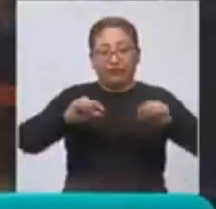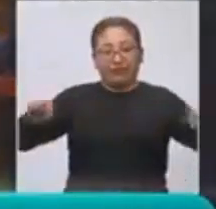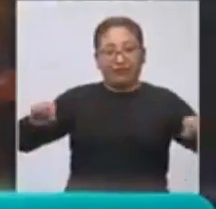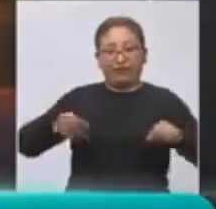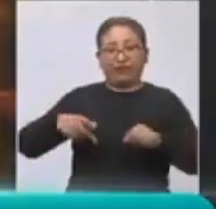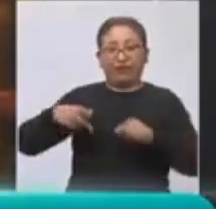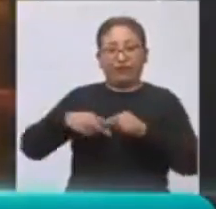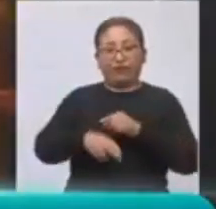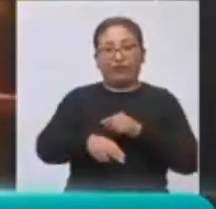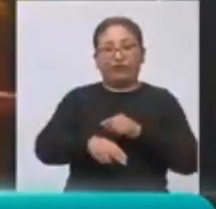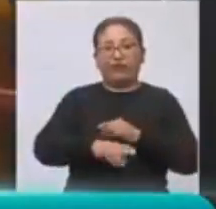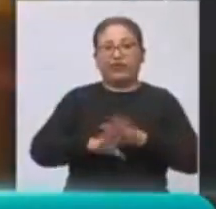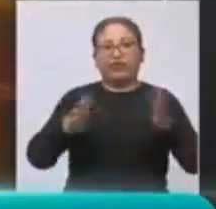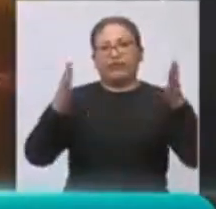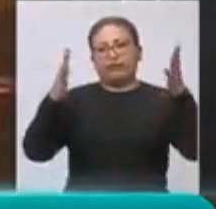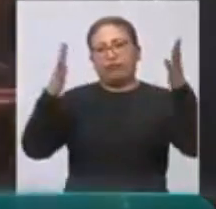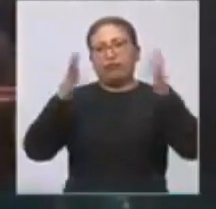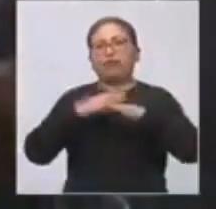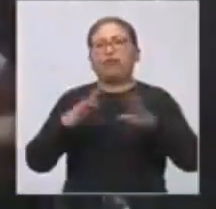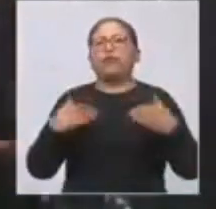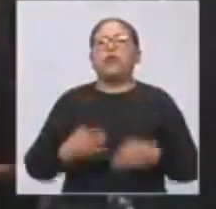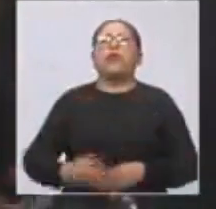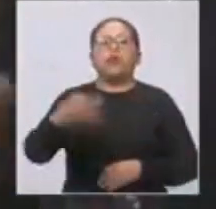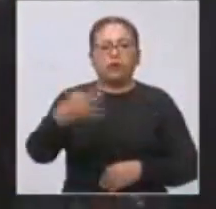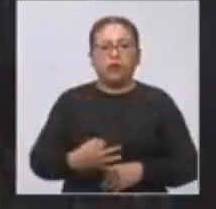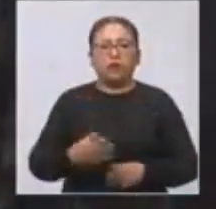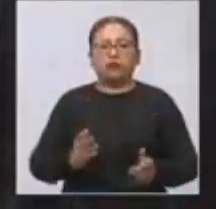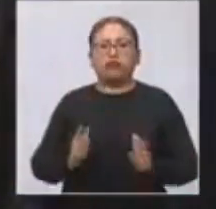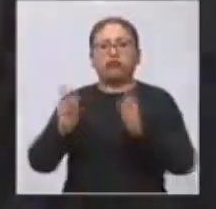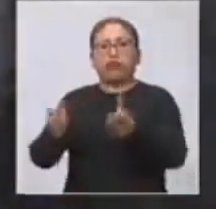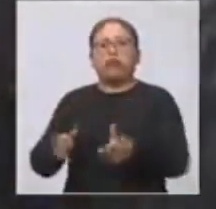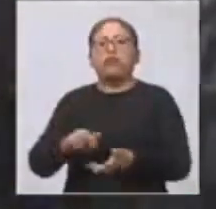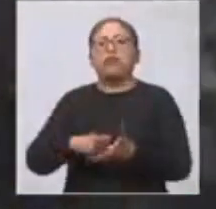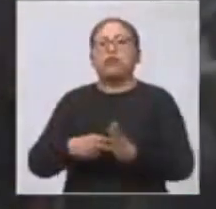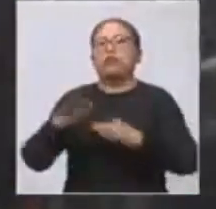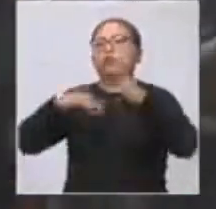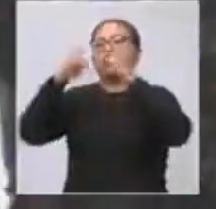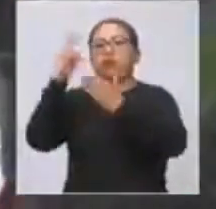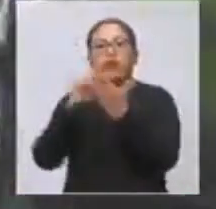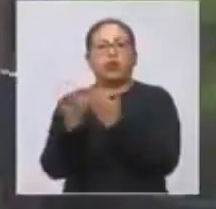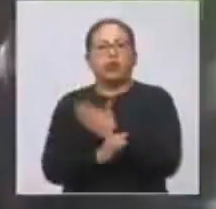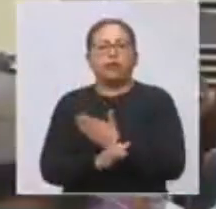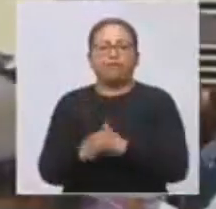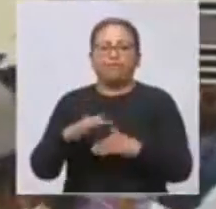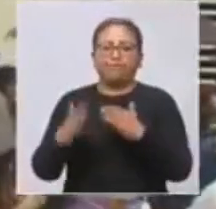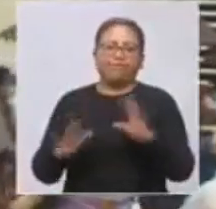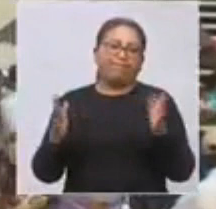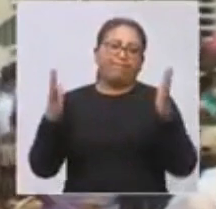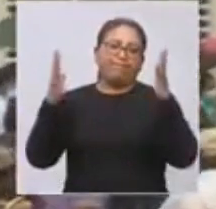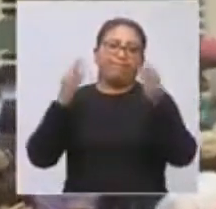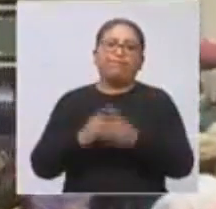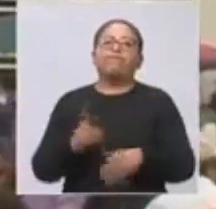cinta para poder hacer de manera oficial la entrega de esta infraestructura